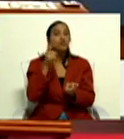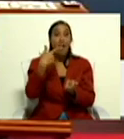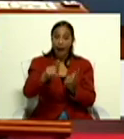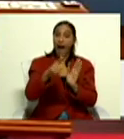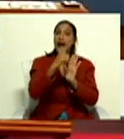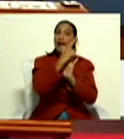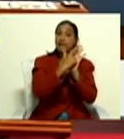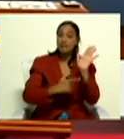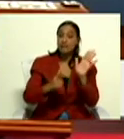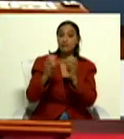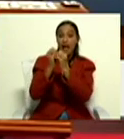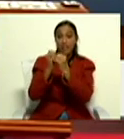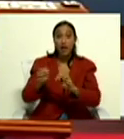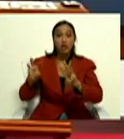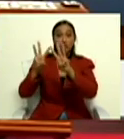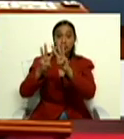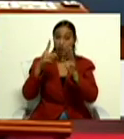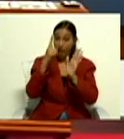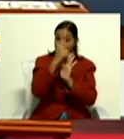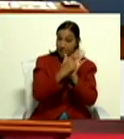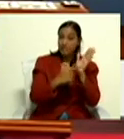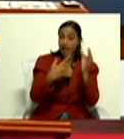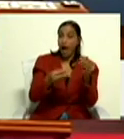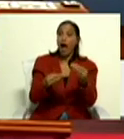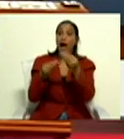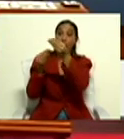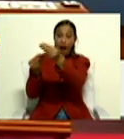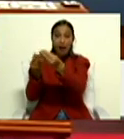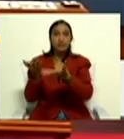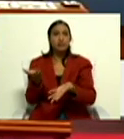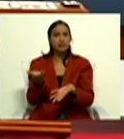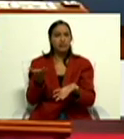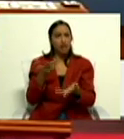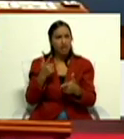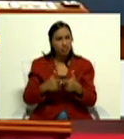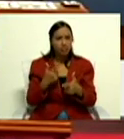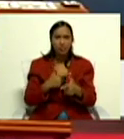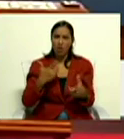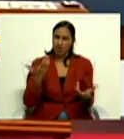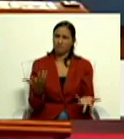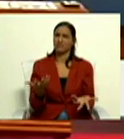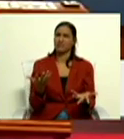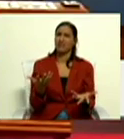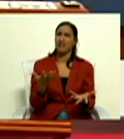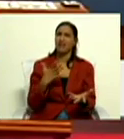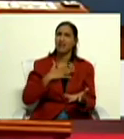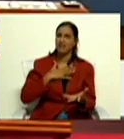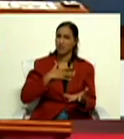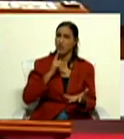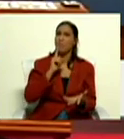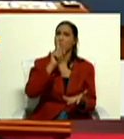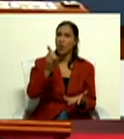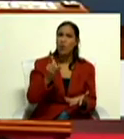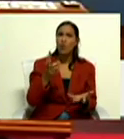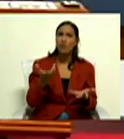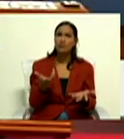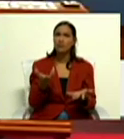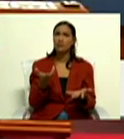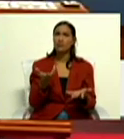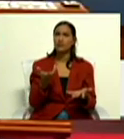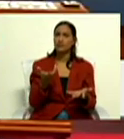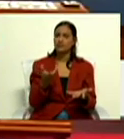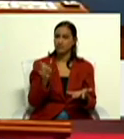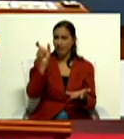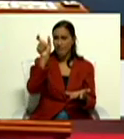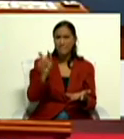entre comillas, ONG, las tiene la CPI. Pero yo pregunto, ¿esto que está acá es un juego? Esto que ellos hablan,